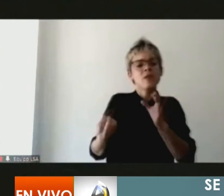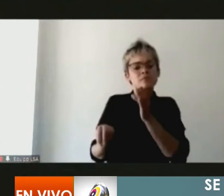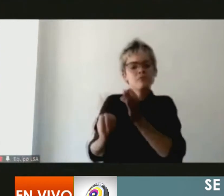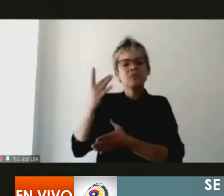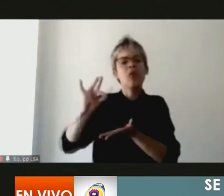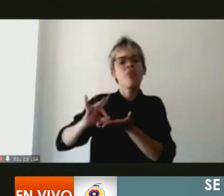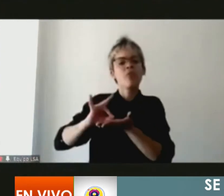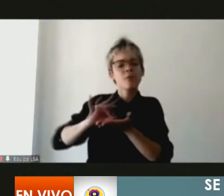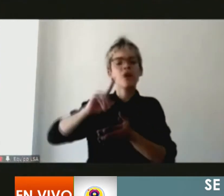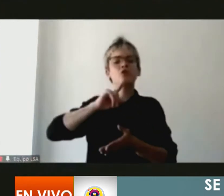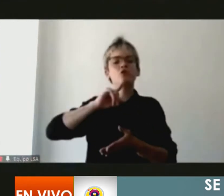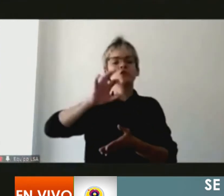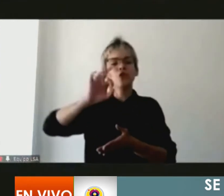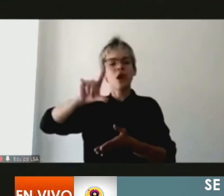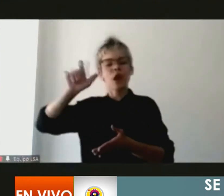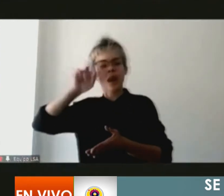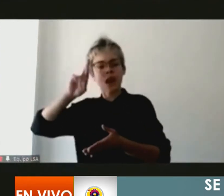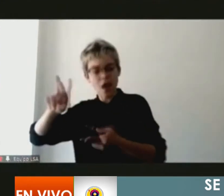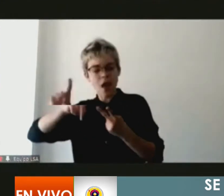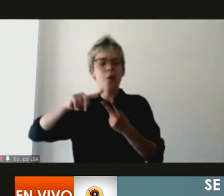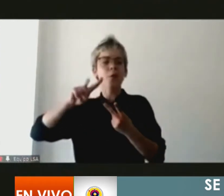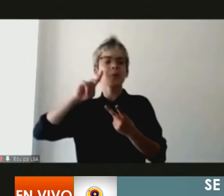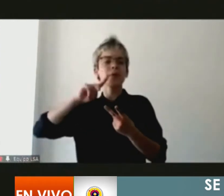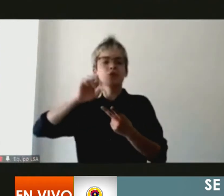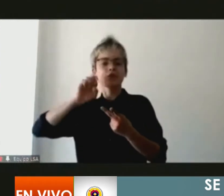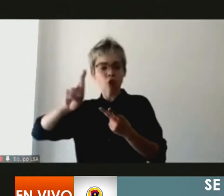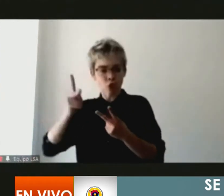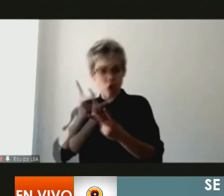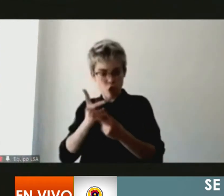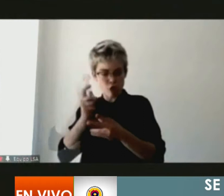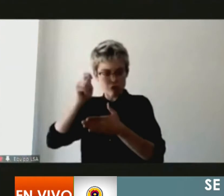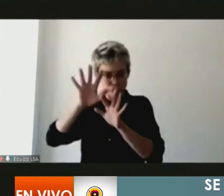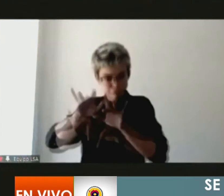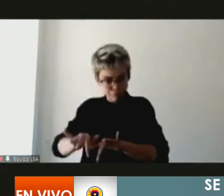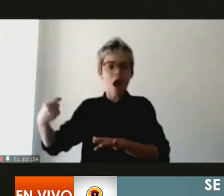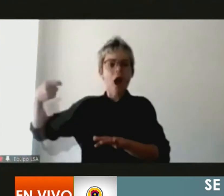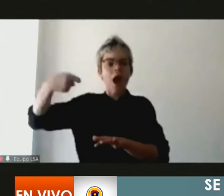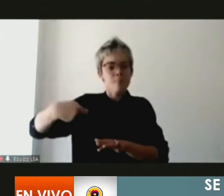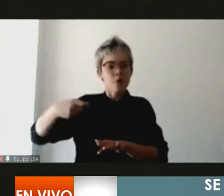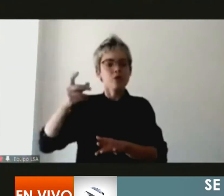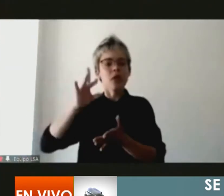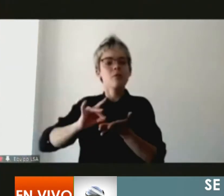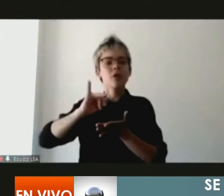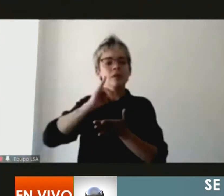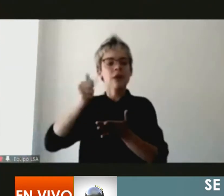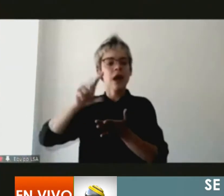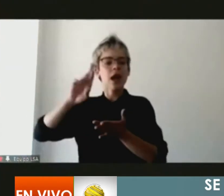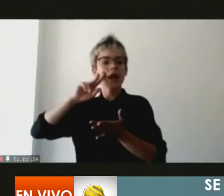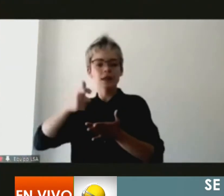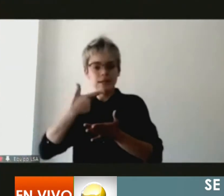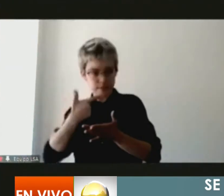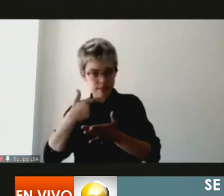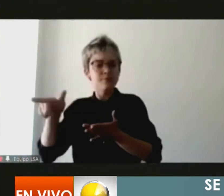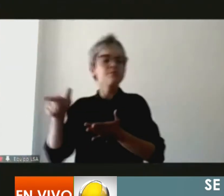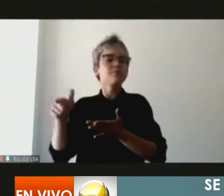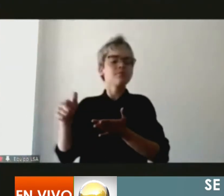que la mujer que llegó solamente por ese cupo. Nosotros entendemos que hay muchísimas mujeres que tienen la capacidad para poder llegar, La